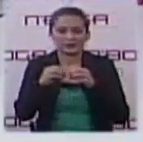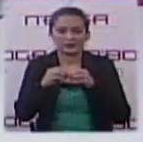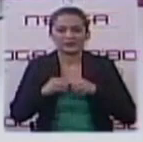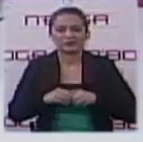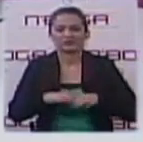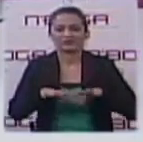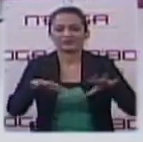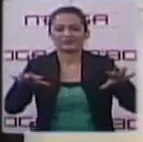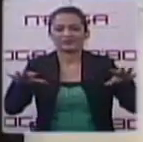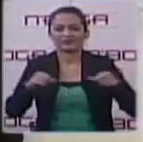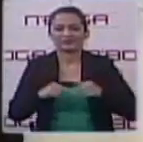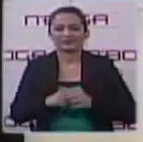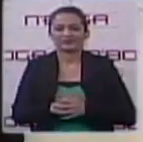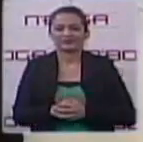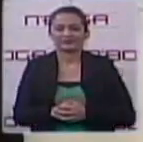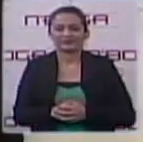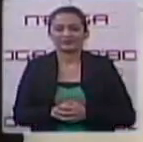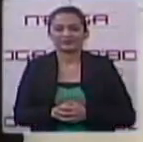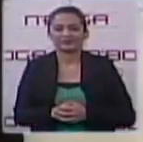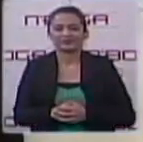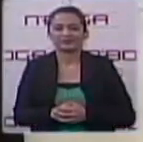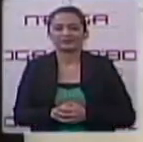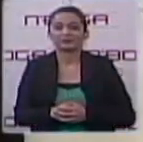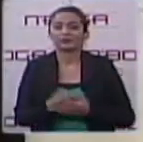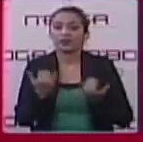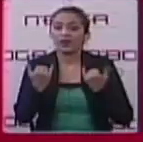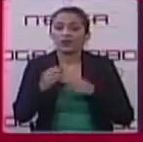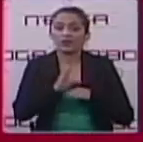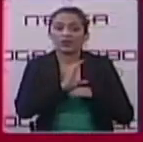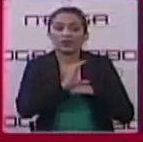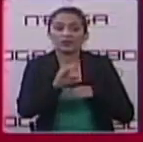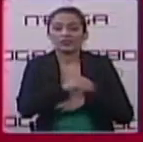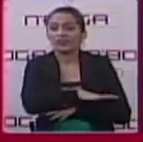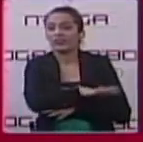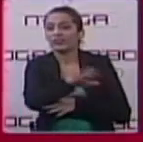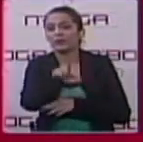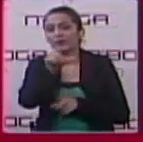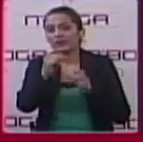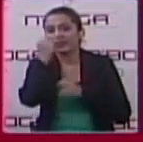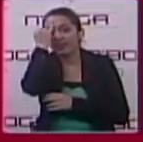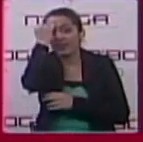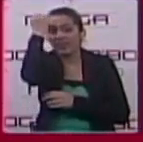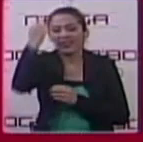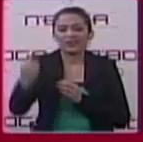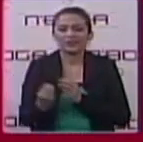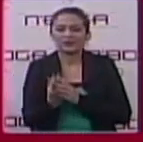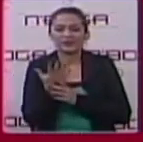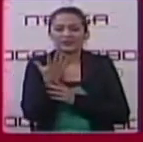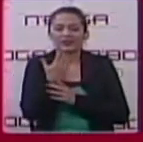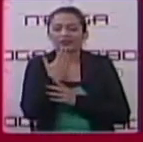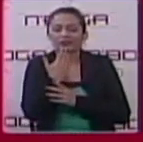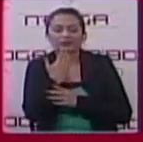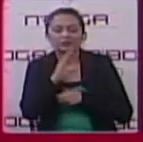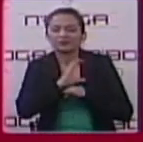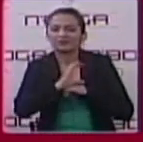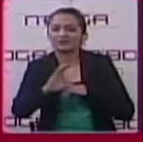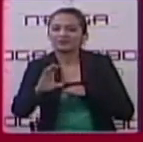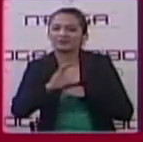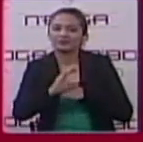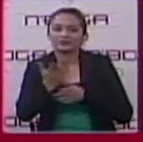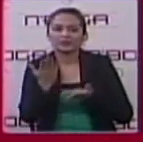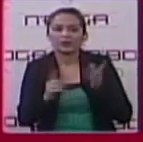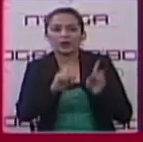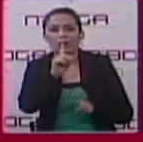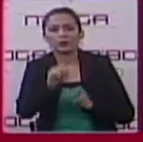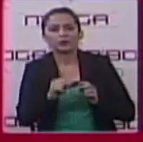seguir expandiéndose en todo caso bueno y el consejo para los emprendedores que es vital en este segmento para todos aquellos que nos están viendo Y de pronto